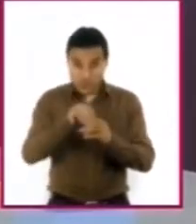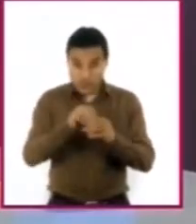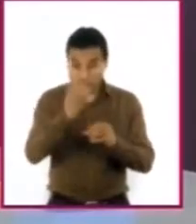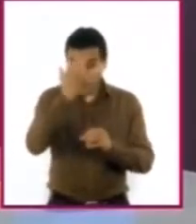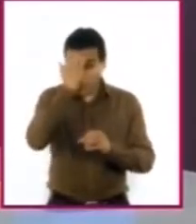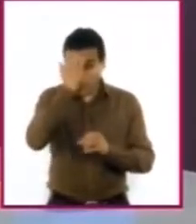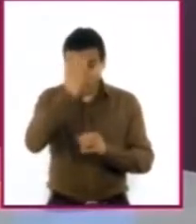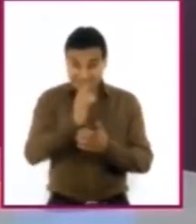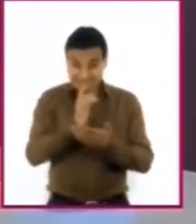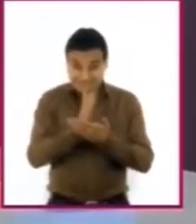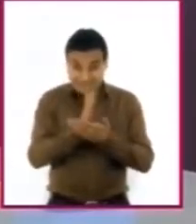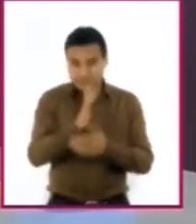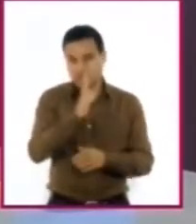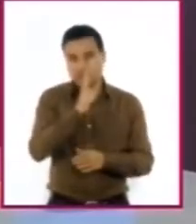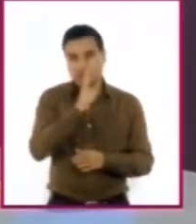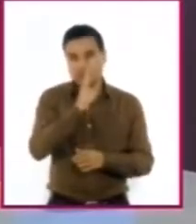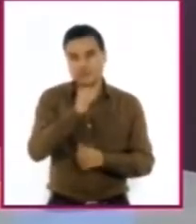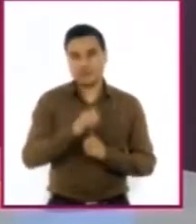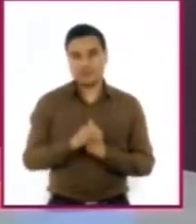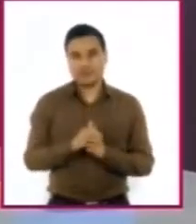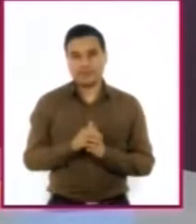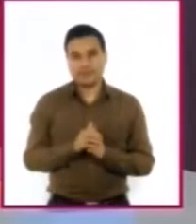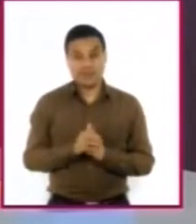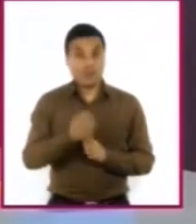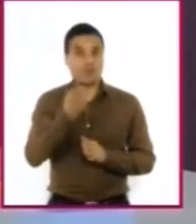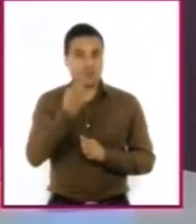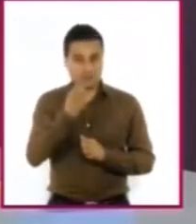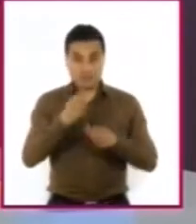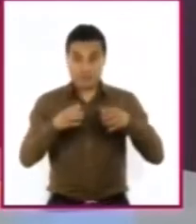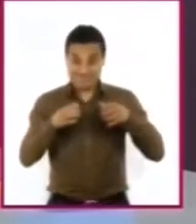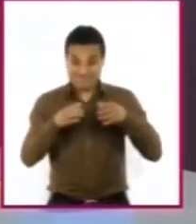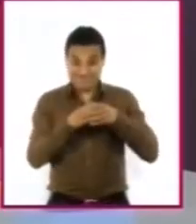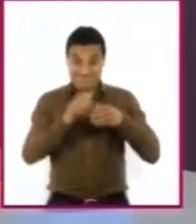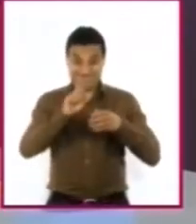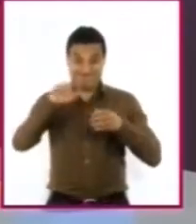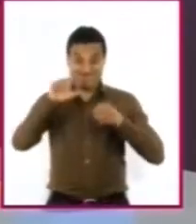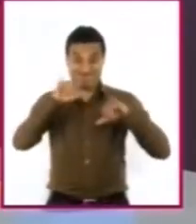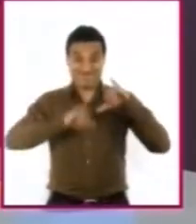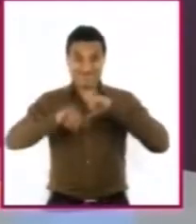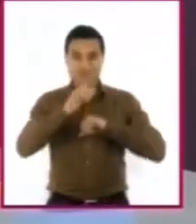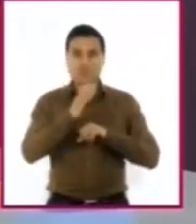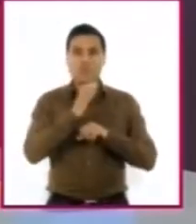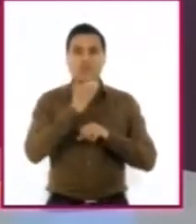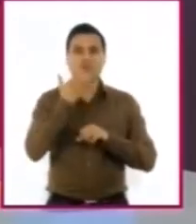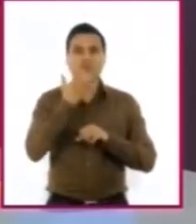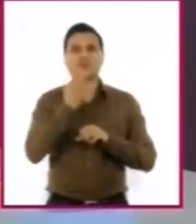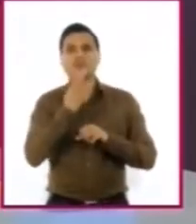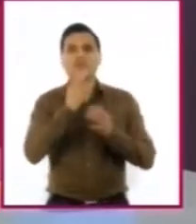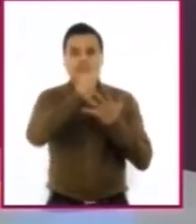propiedades. Por eso recurrimos en ciencias al uso de diferentes instrumentos de medición.